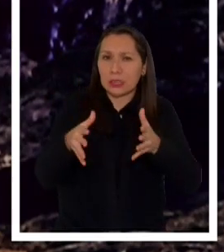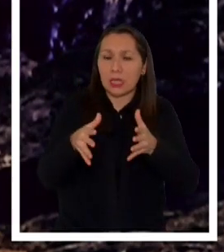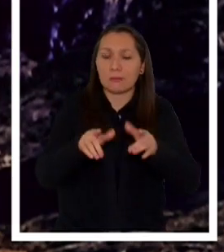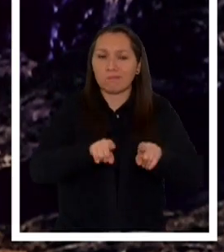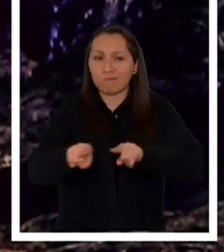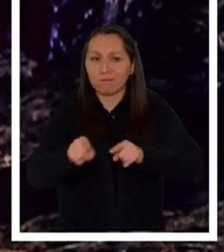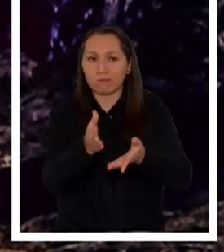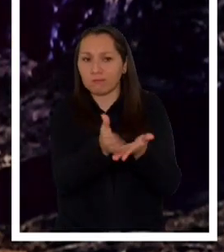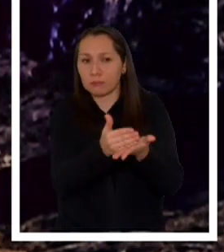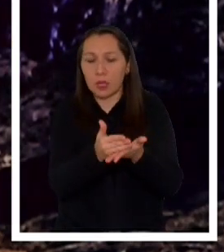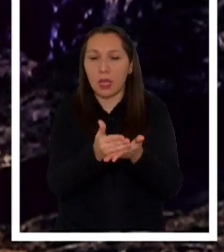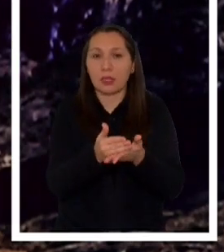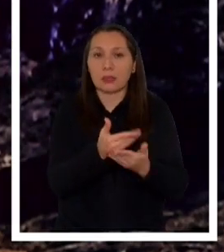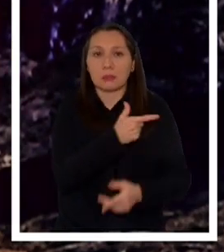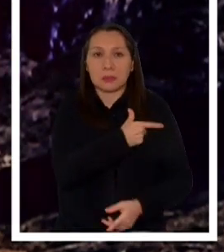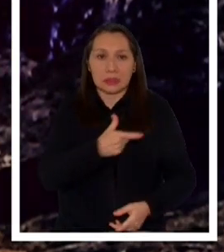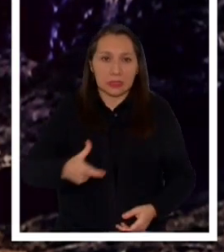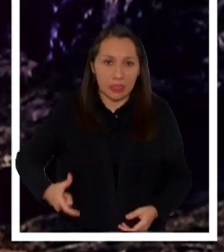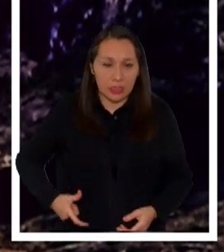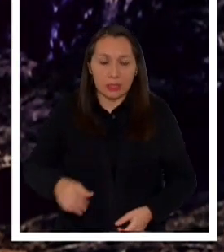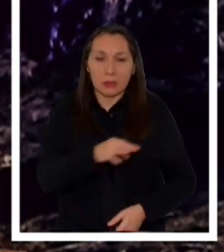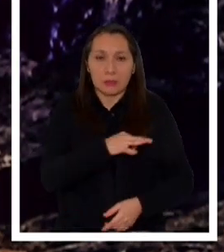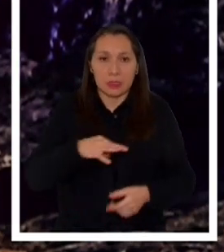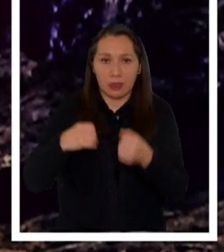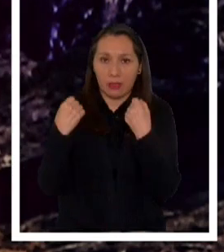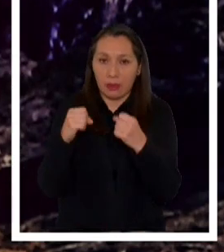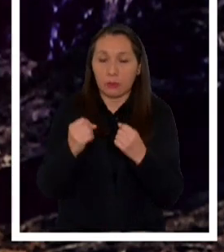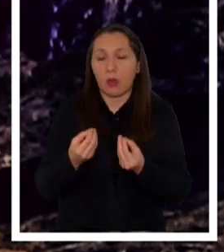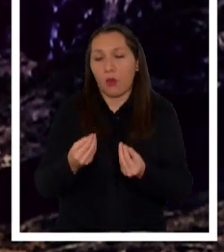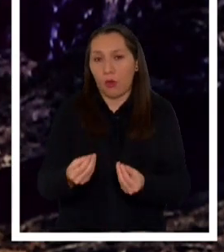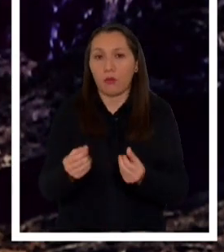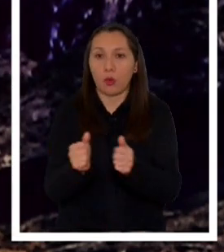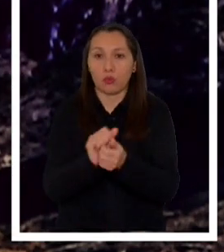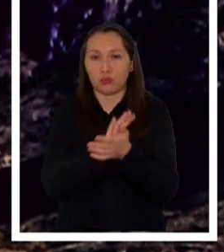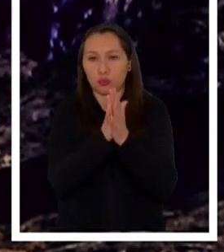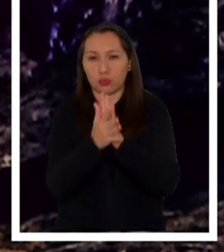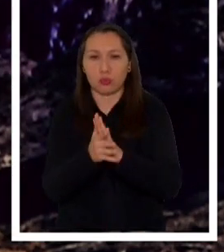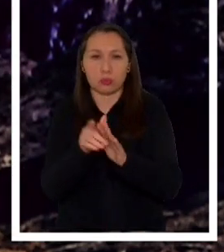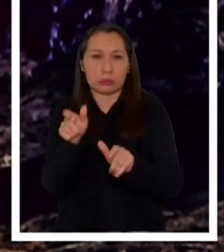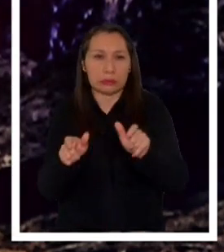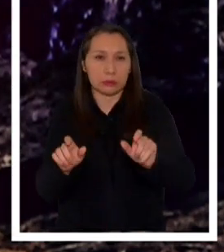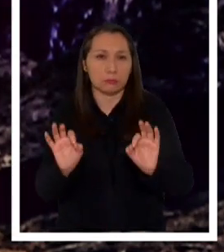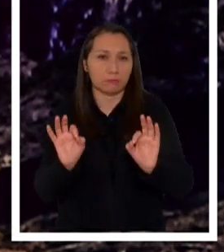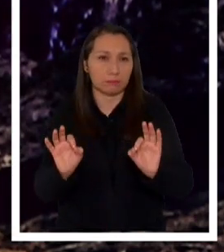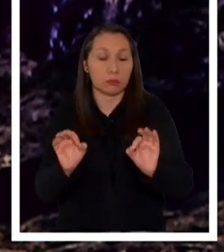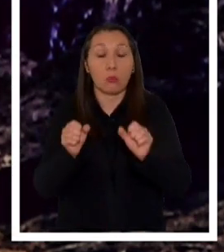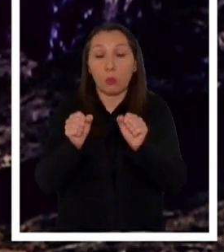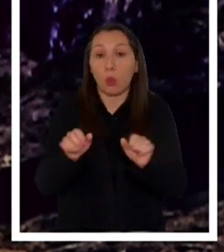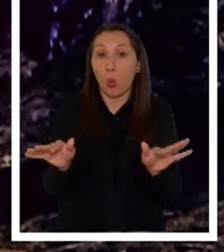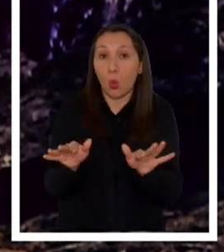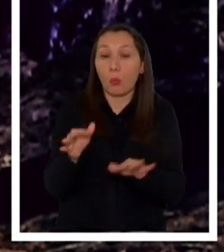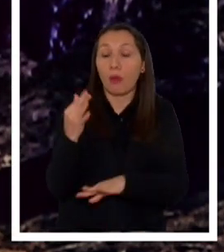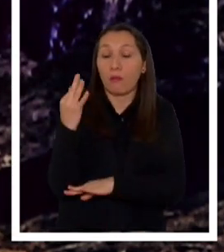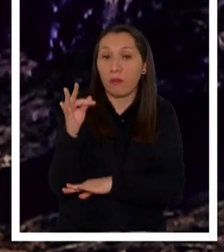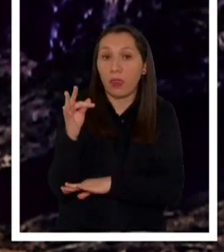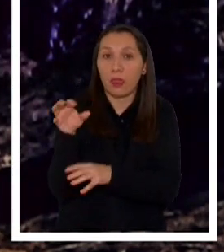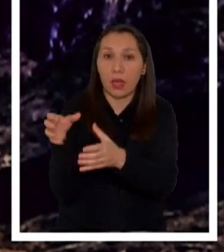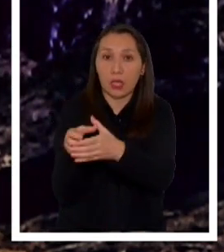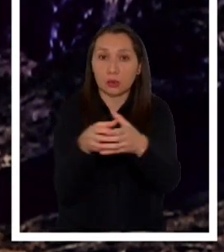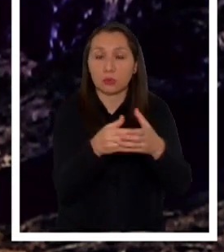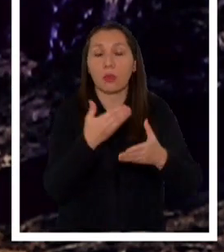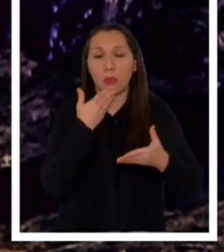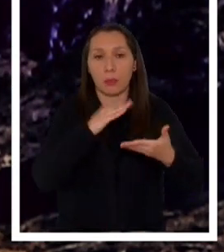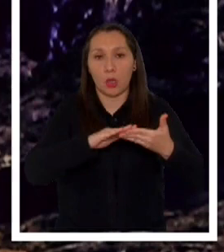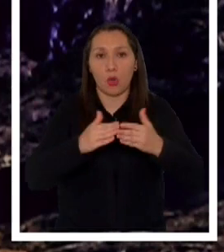en un plan de gestión desde presidencia desde el Ministerio del deporte por supuesto con todos los actores relacionados para que lo puedan ocupar la federaciones pero también